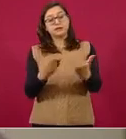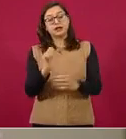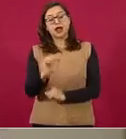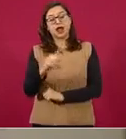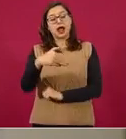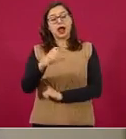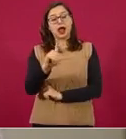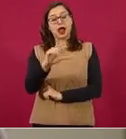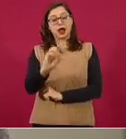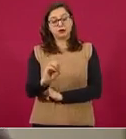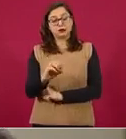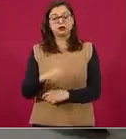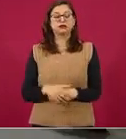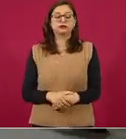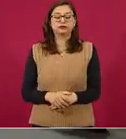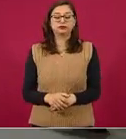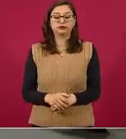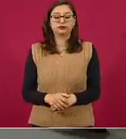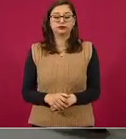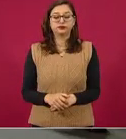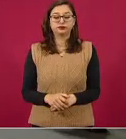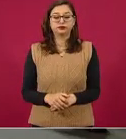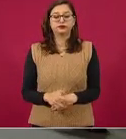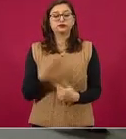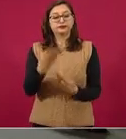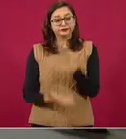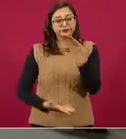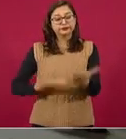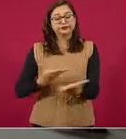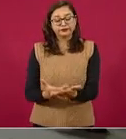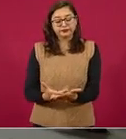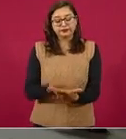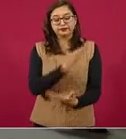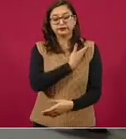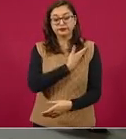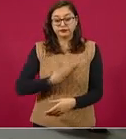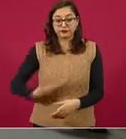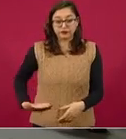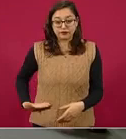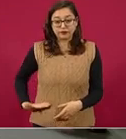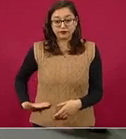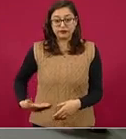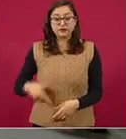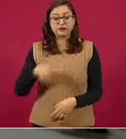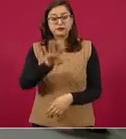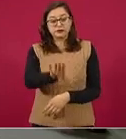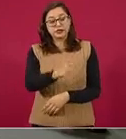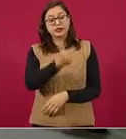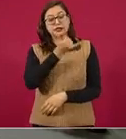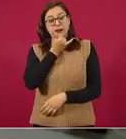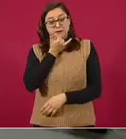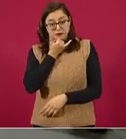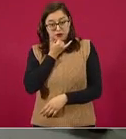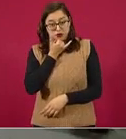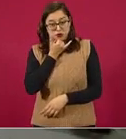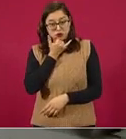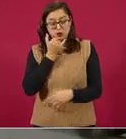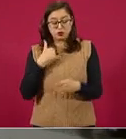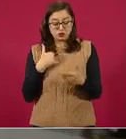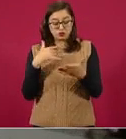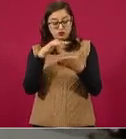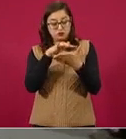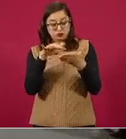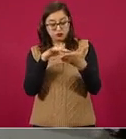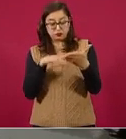Andrés Manuel López Obrador. Señor presidente, perdone si estas letras no siguen las reglas de la